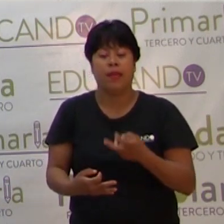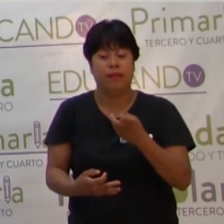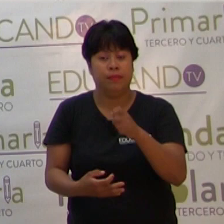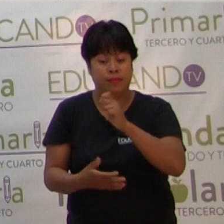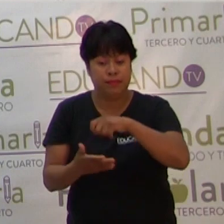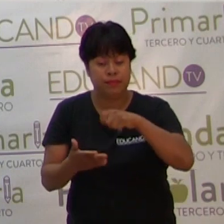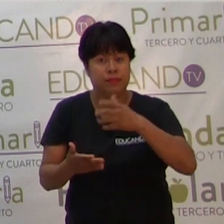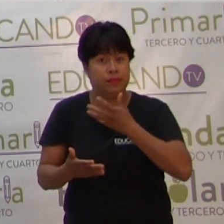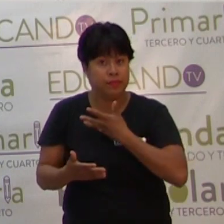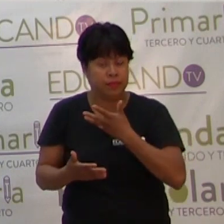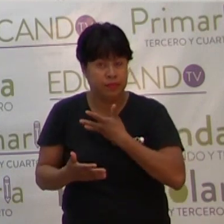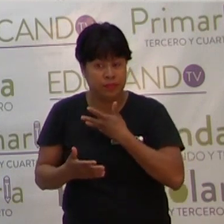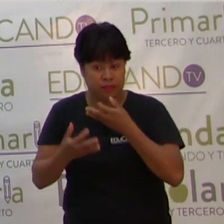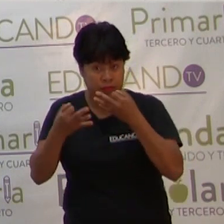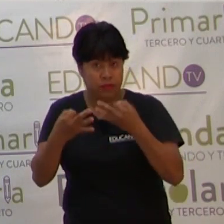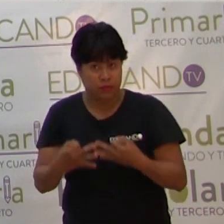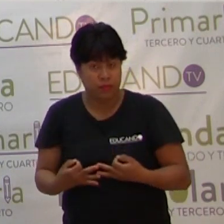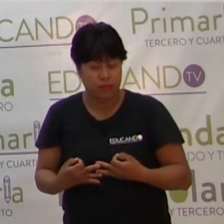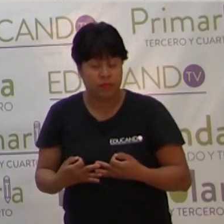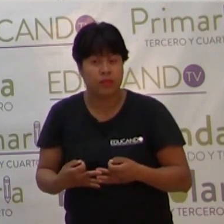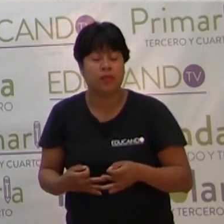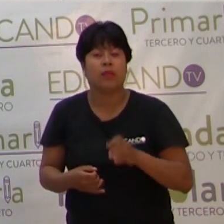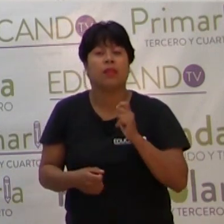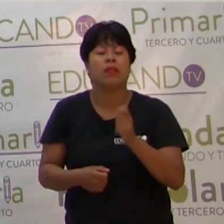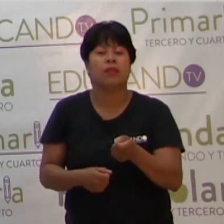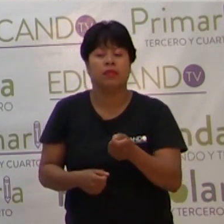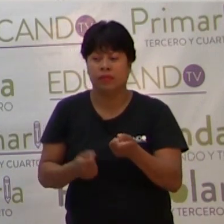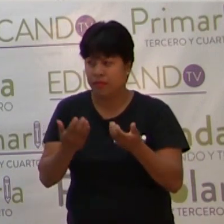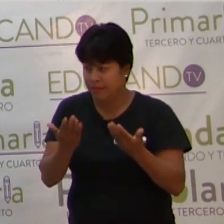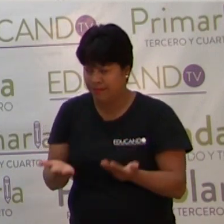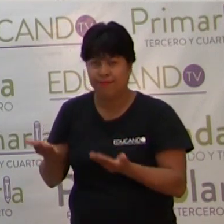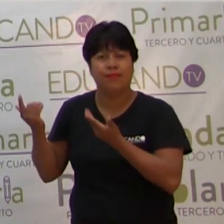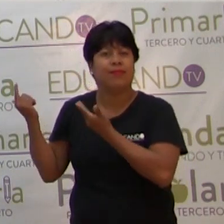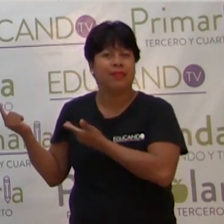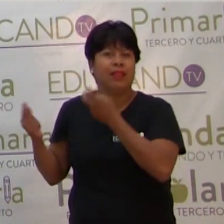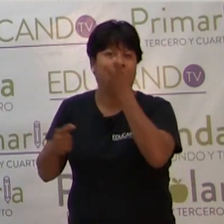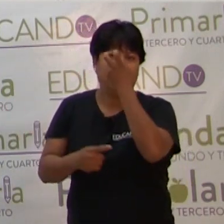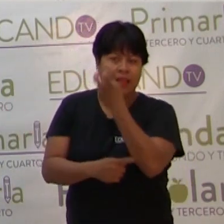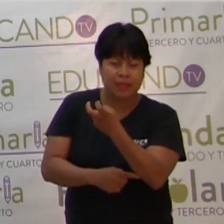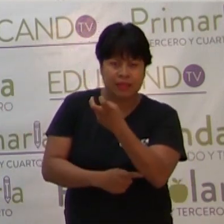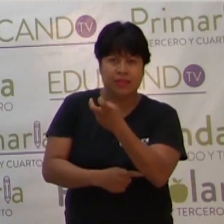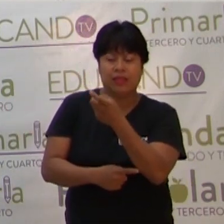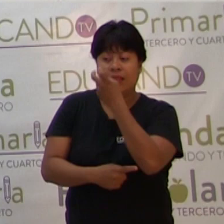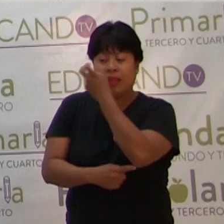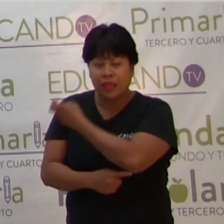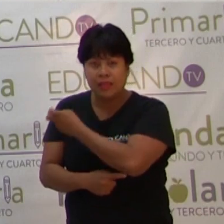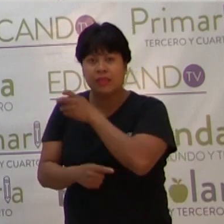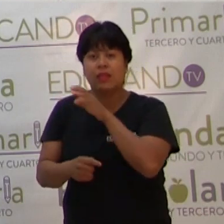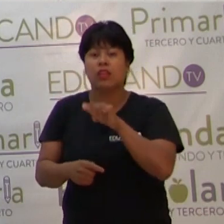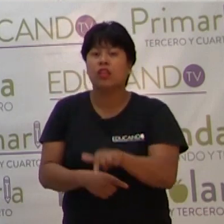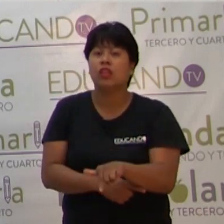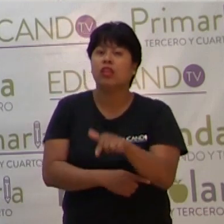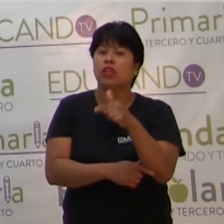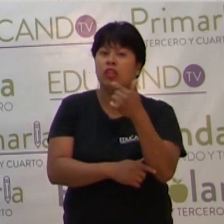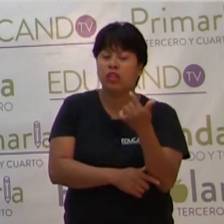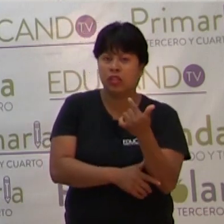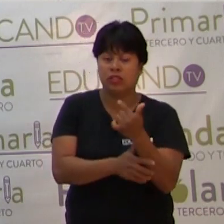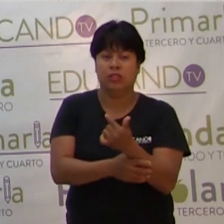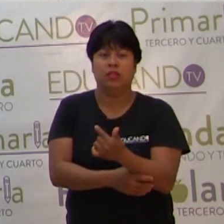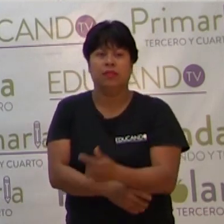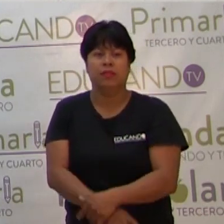que es correcta es esta, niños. El resultado es 12.